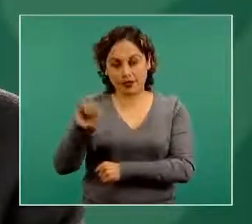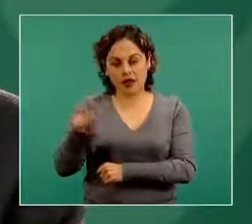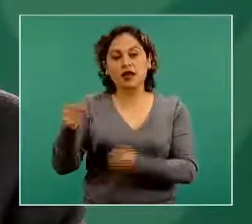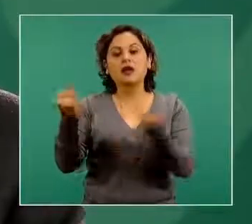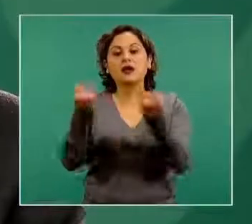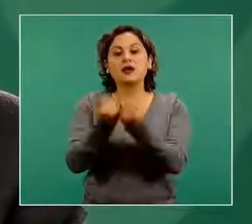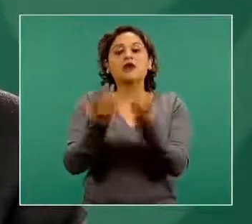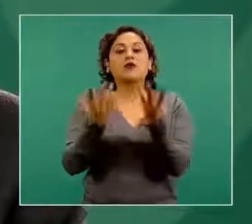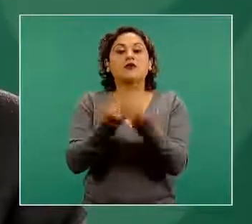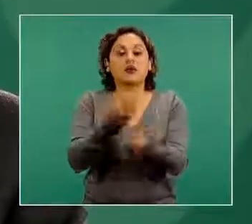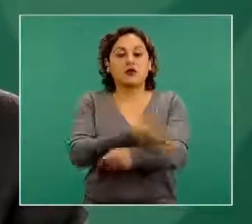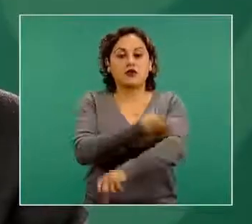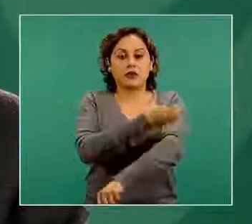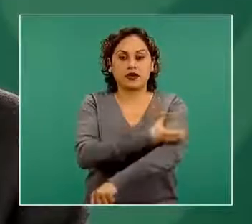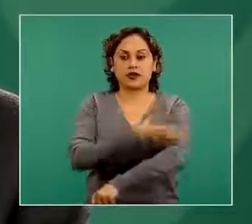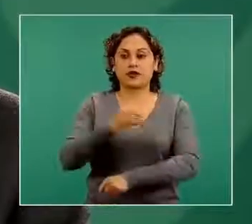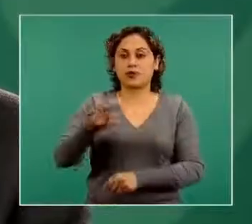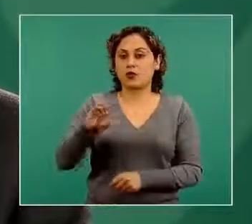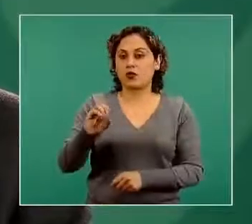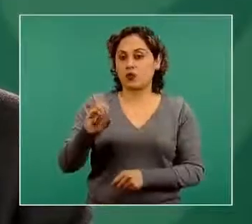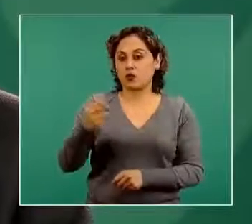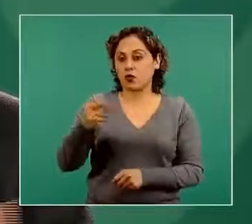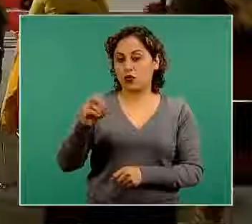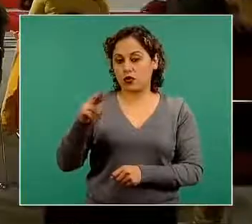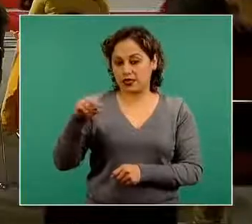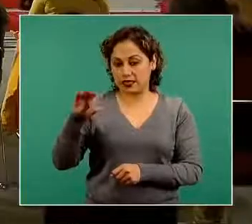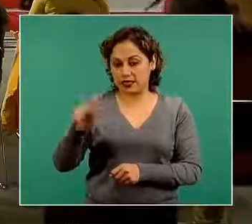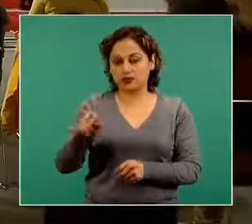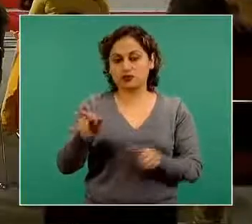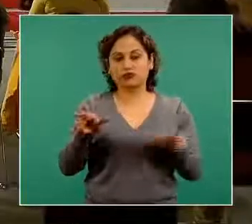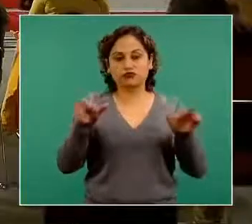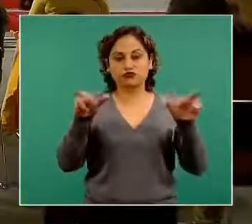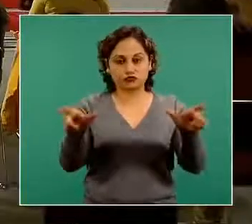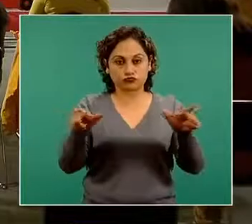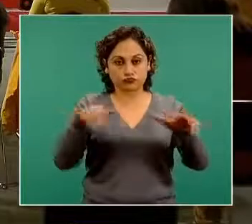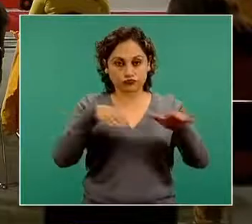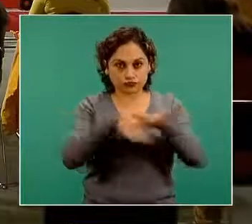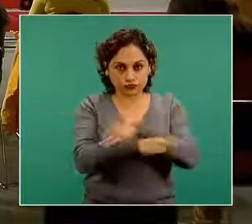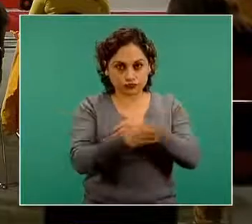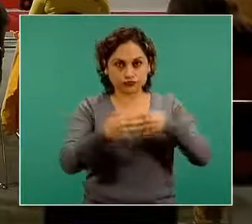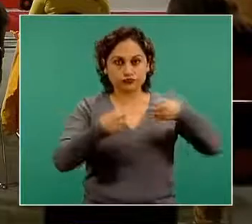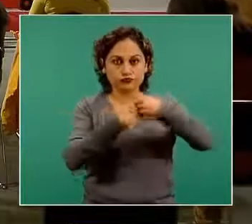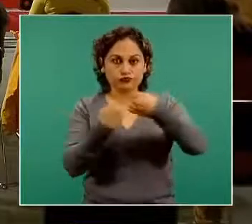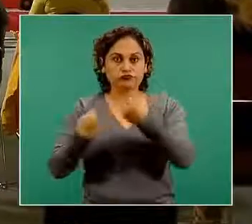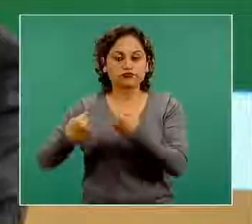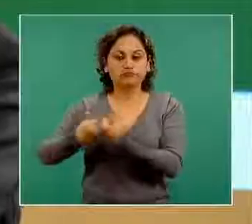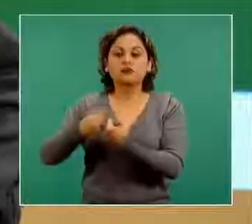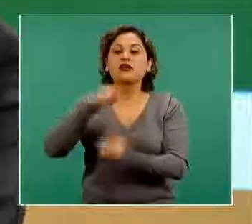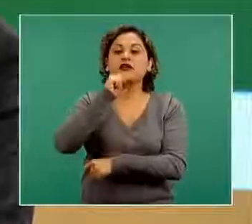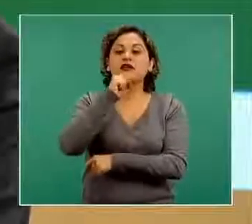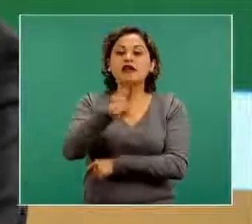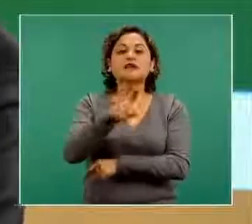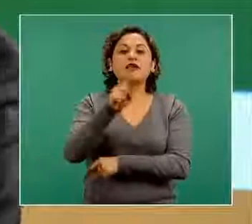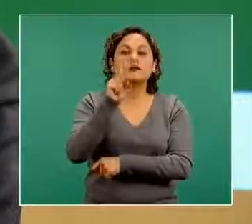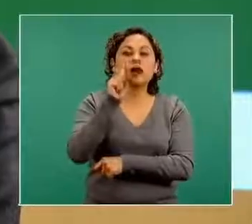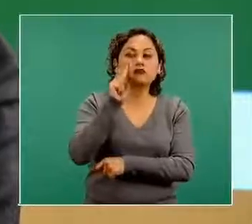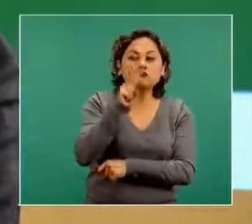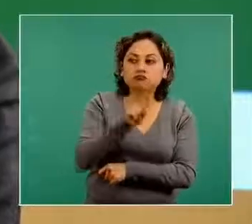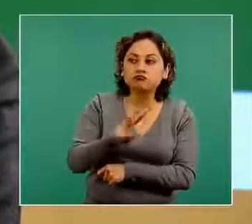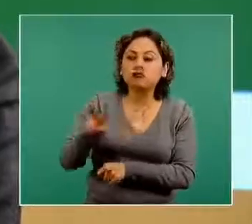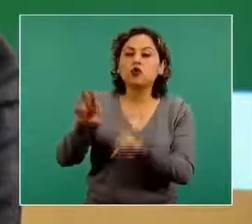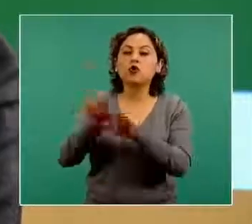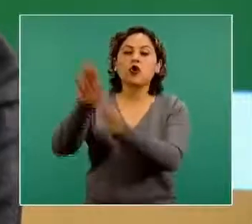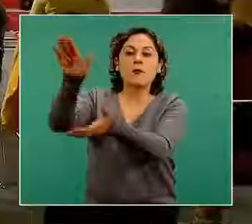Duarte, administrador general de aduanas, y haremos lo mismo que hemos hecho en otras ocasiones, veremos la llegada de los embarques y se hablará sobre